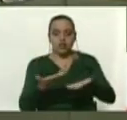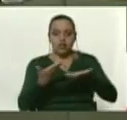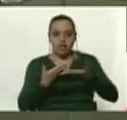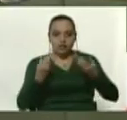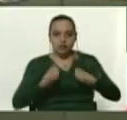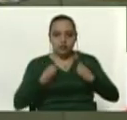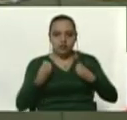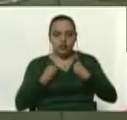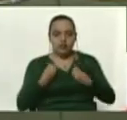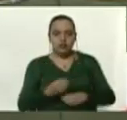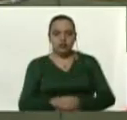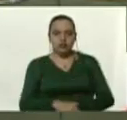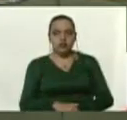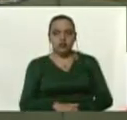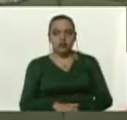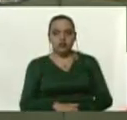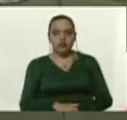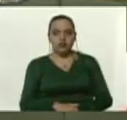vida